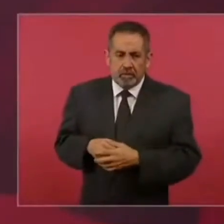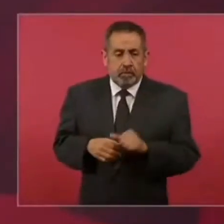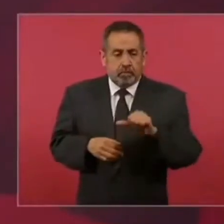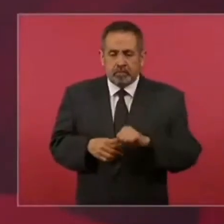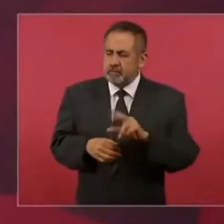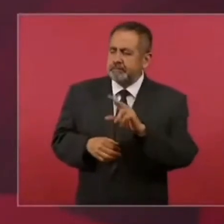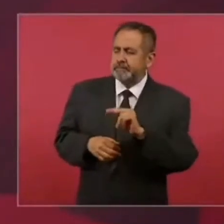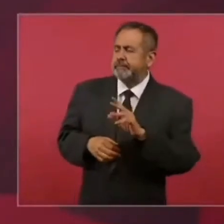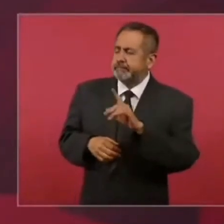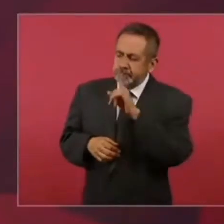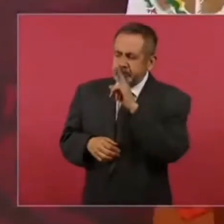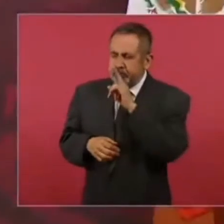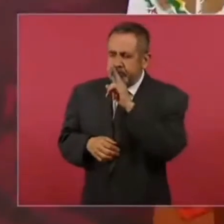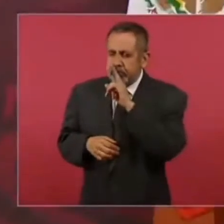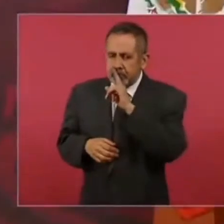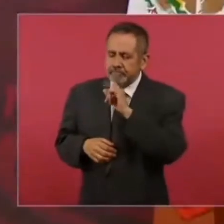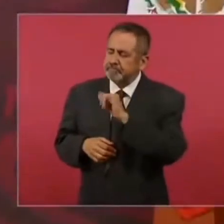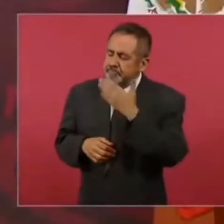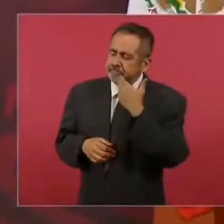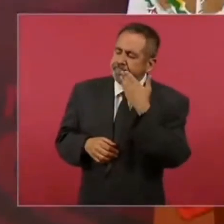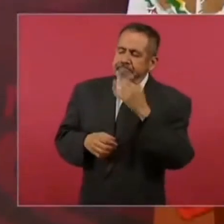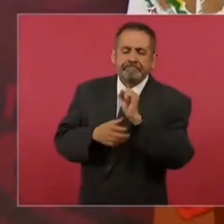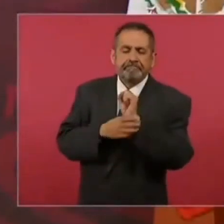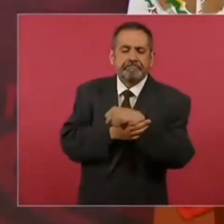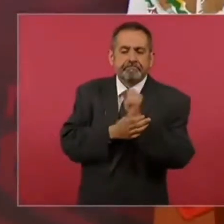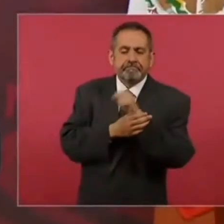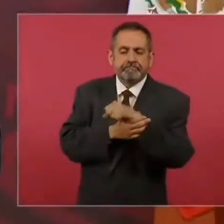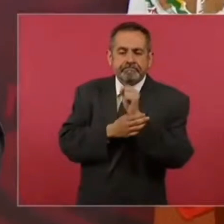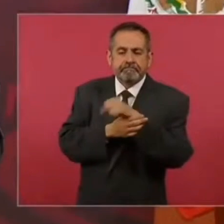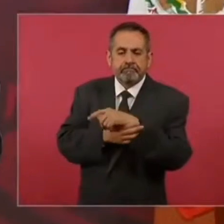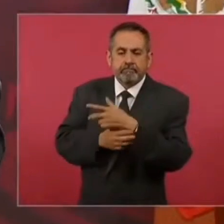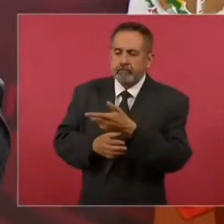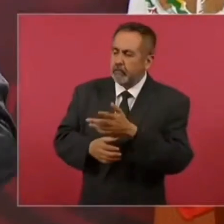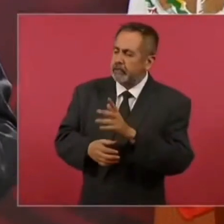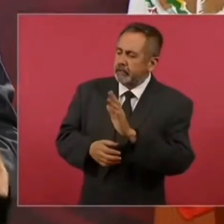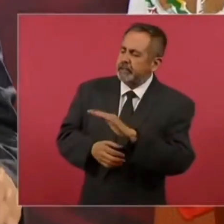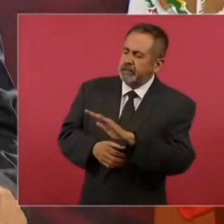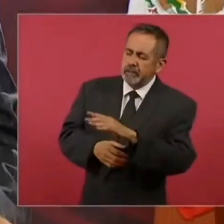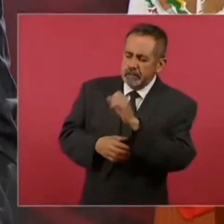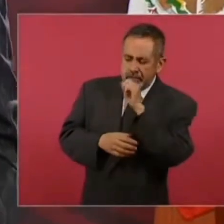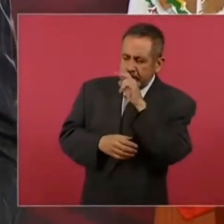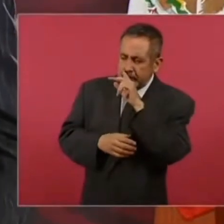ahí. Sí, cómo no. Así,